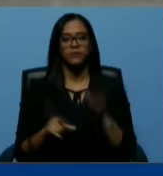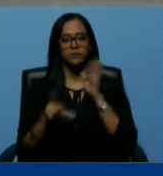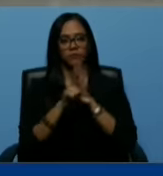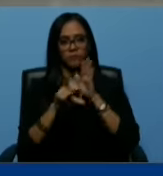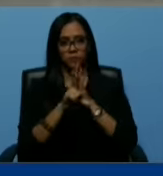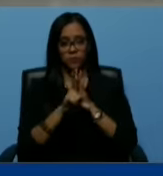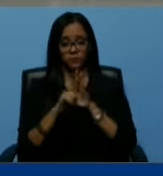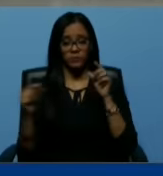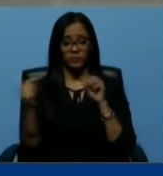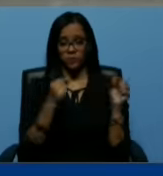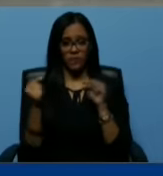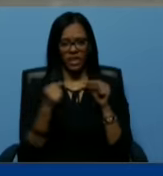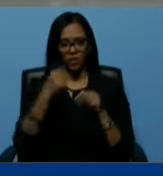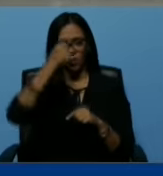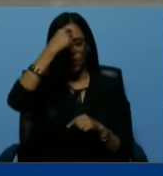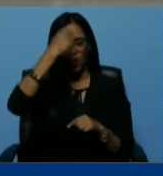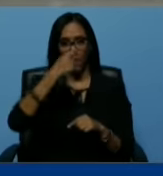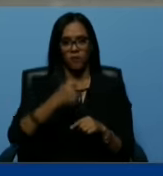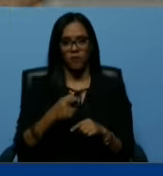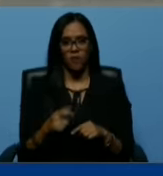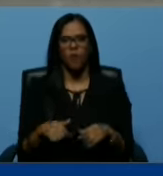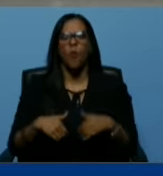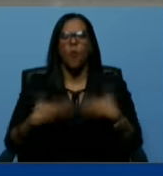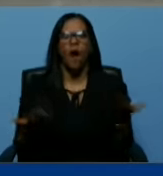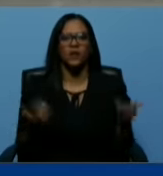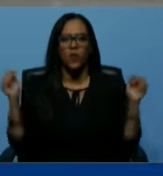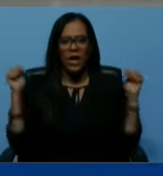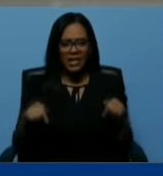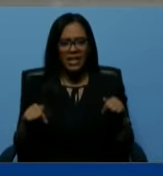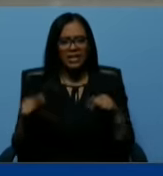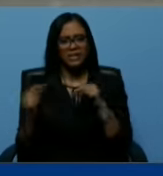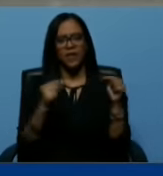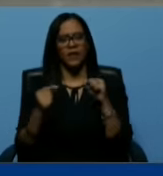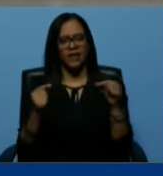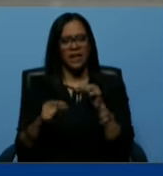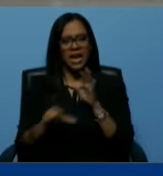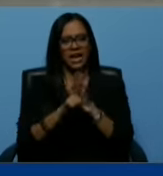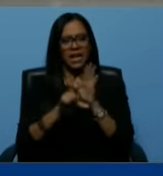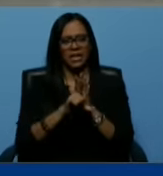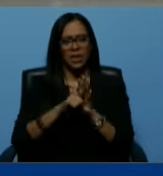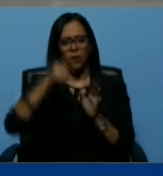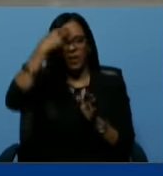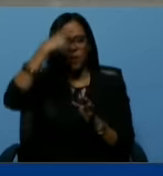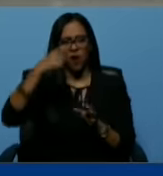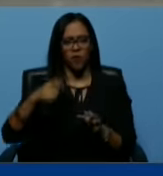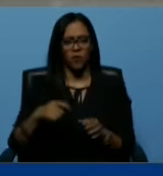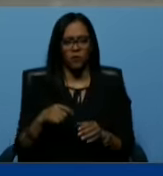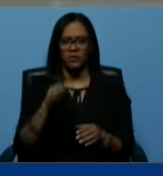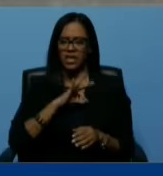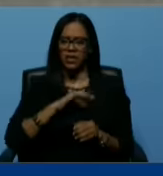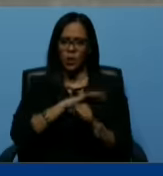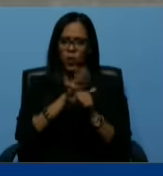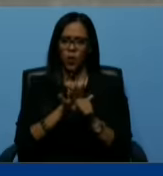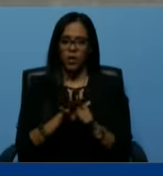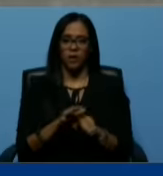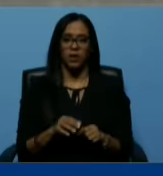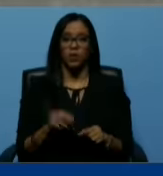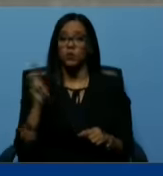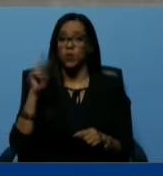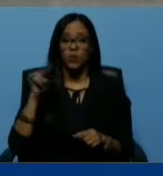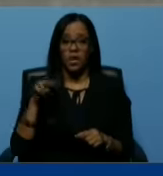en debate con el pueblo. ¿Cuándo aquí se debatían las leyes con el pueblo, señor Jorge Rodríguez? Nunca. Ahora está en